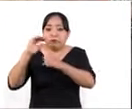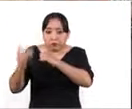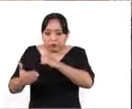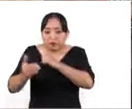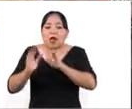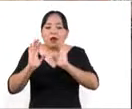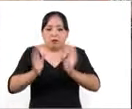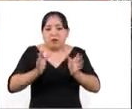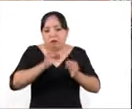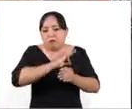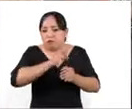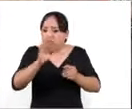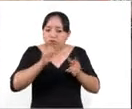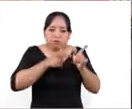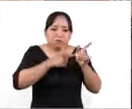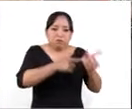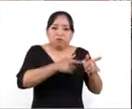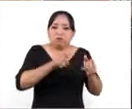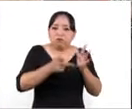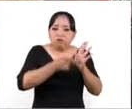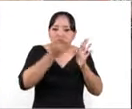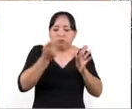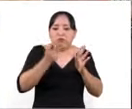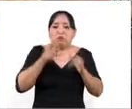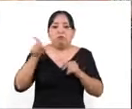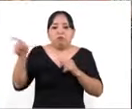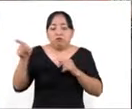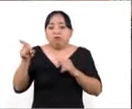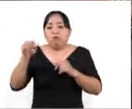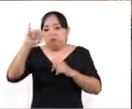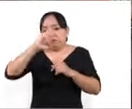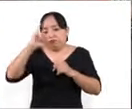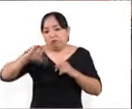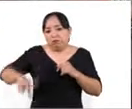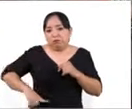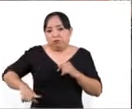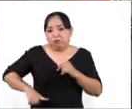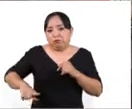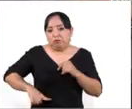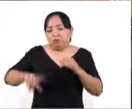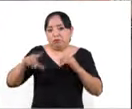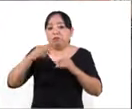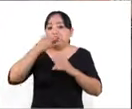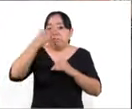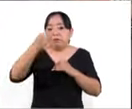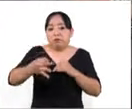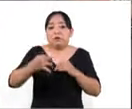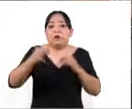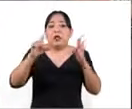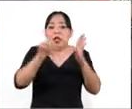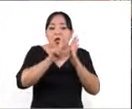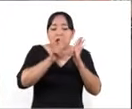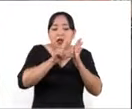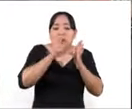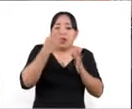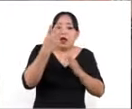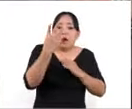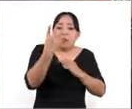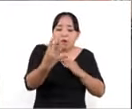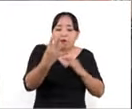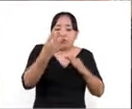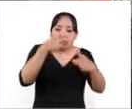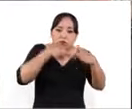los elementos. En este momento, como decía la jefa de gobierno, en el caso de la línea 4 todavía tenemos un corte de energía eléctrica, de hecho en la